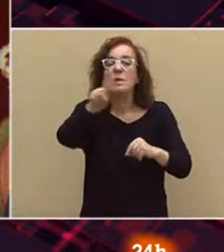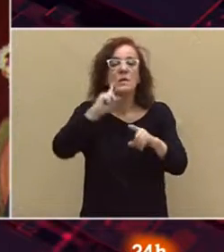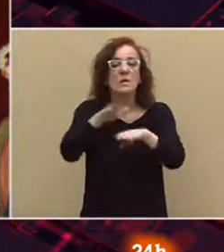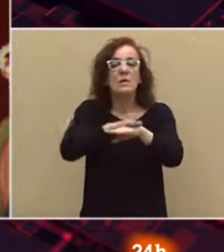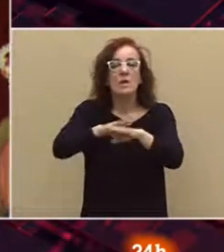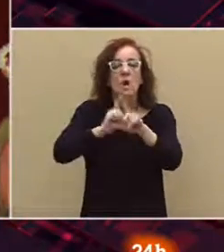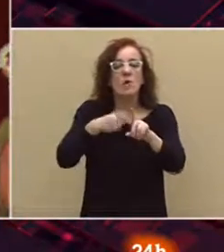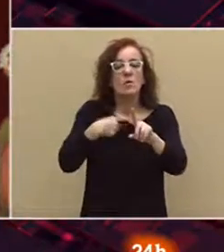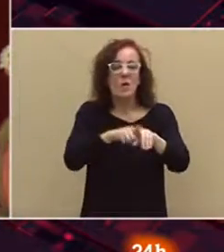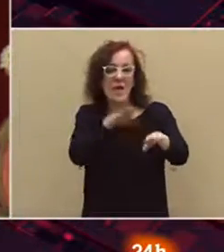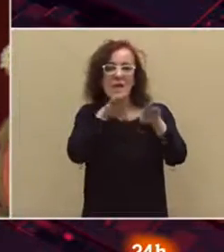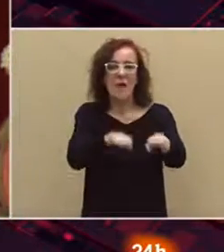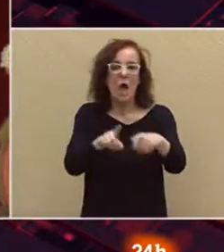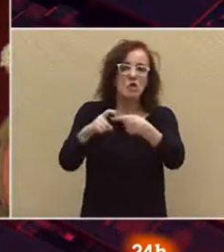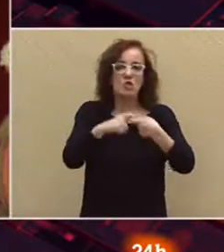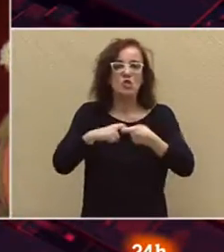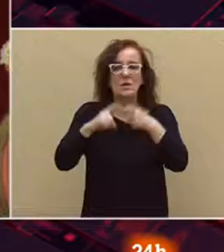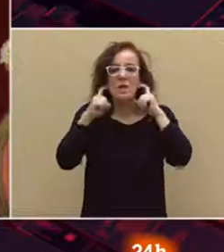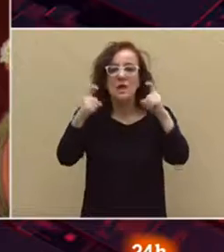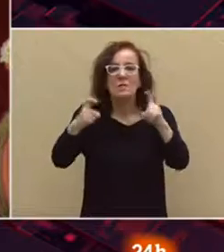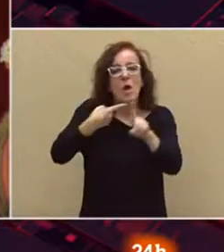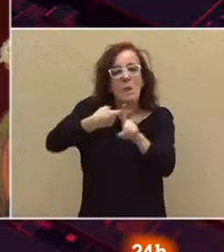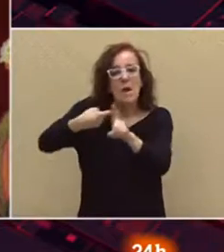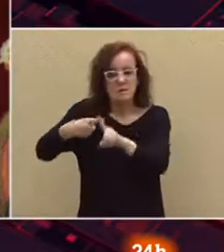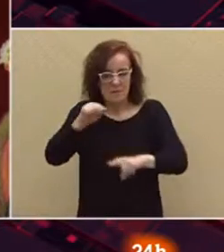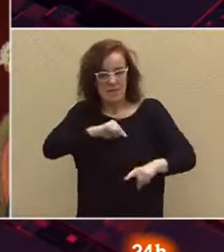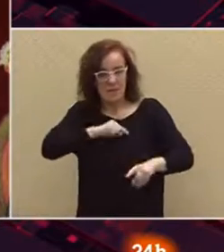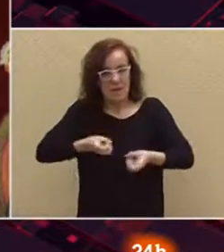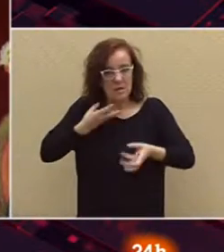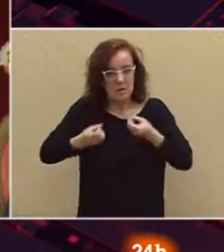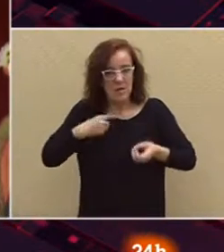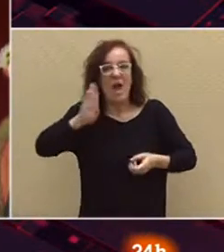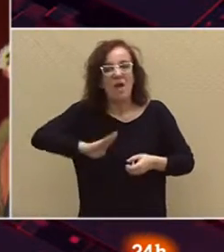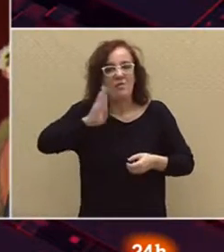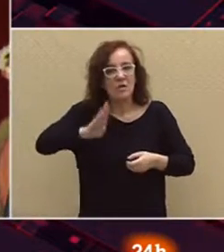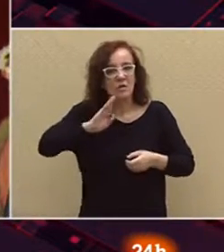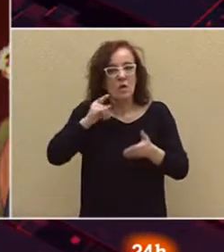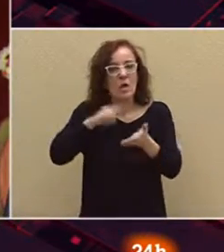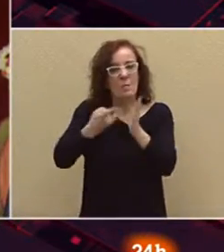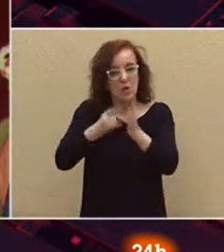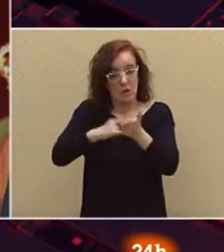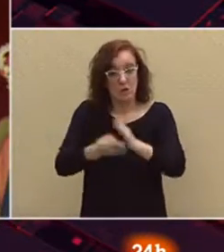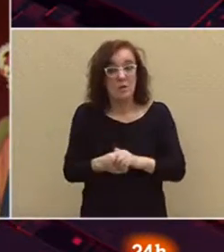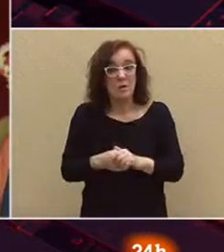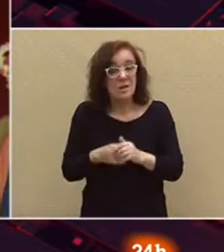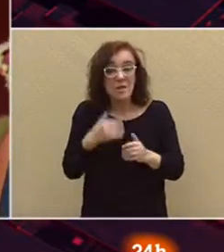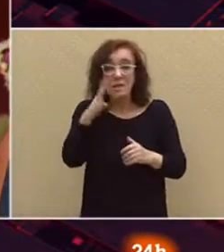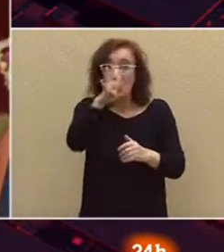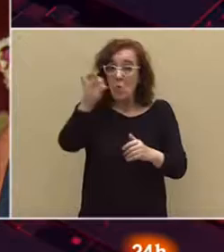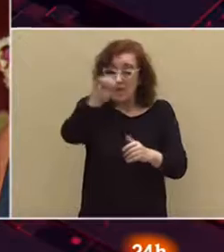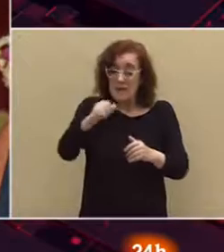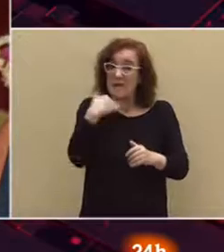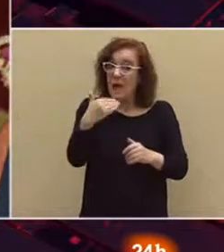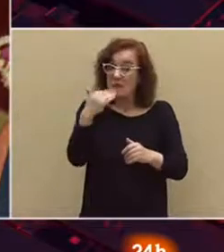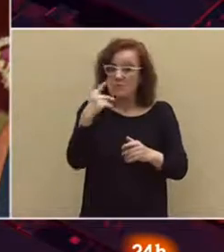y solidaria de esfuerzos, de sentimientos, de afectos y de proyectos. En casi 40 años se han renovado